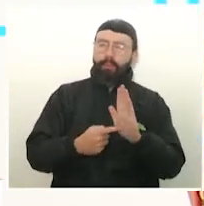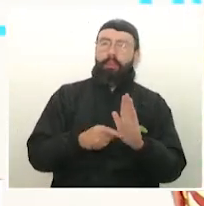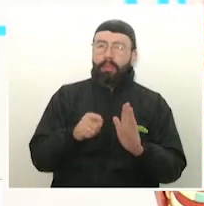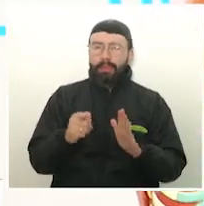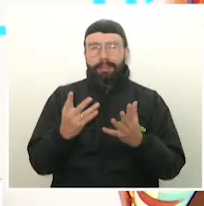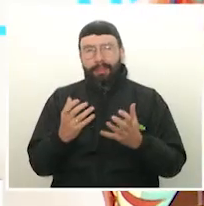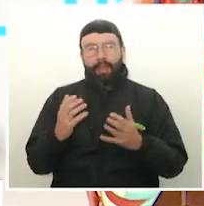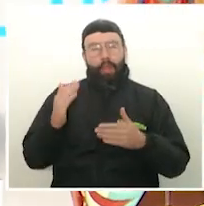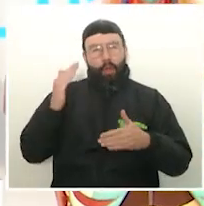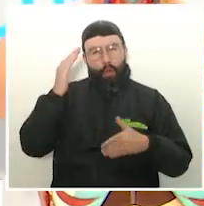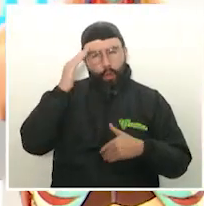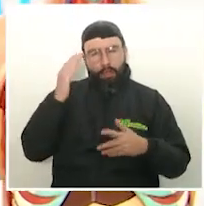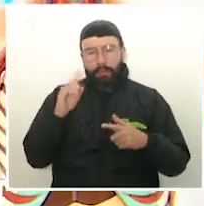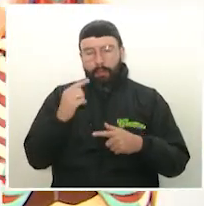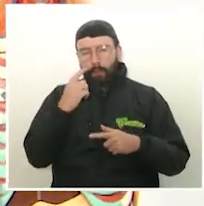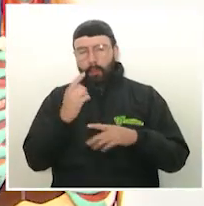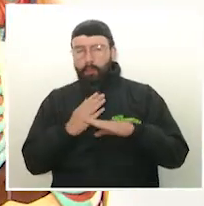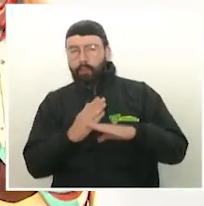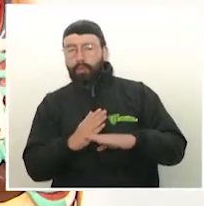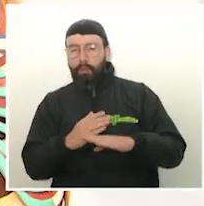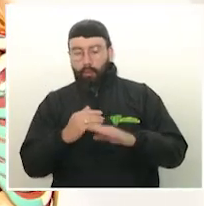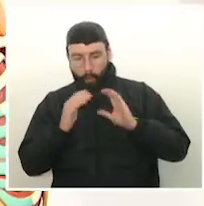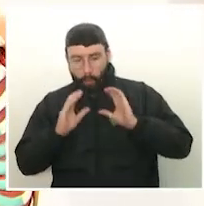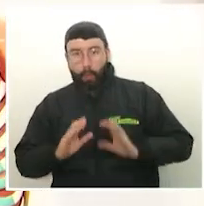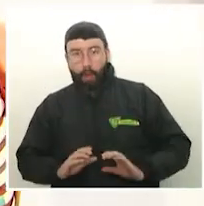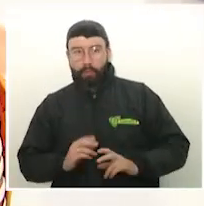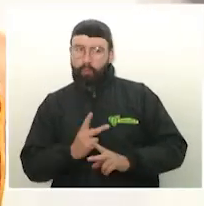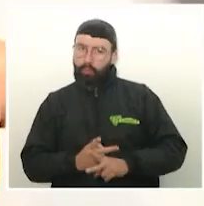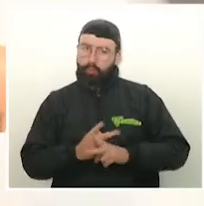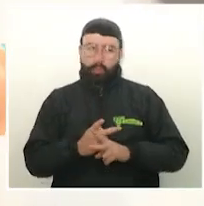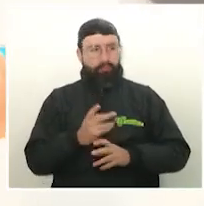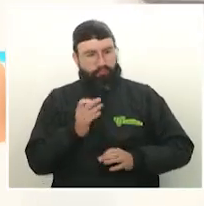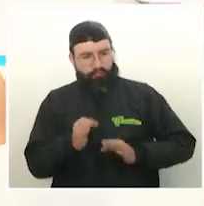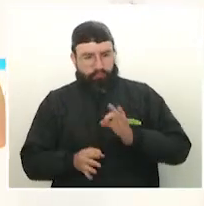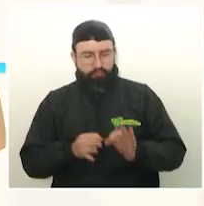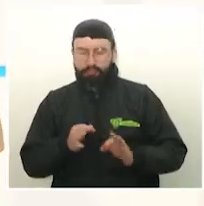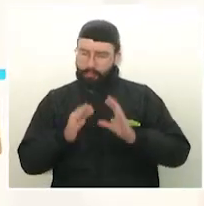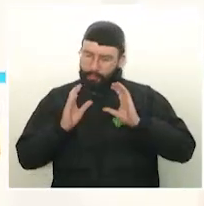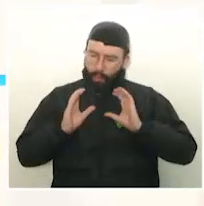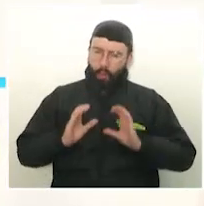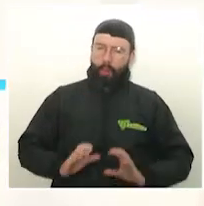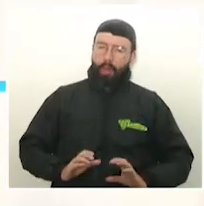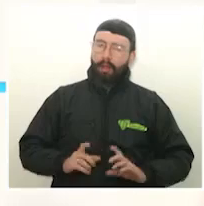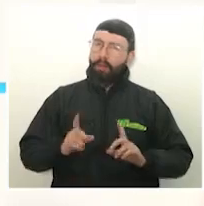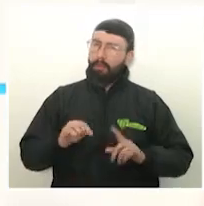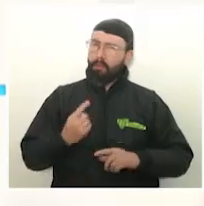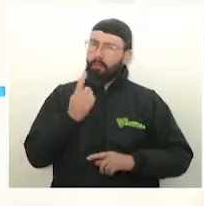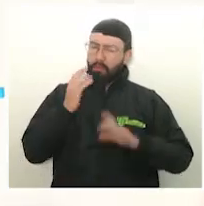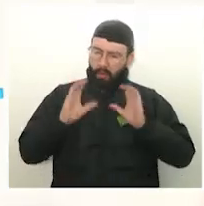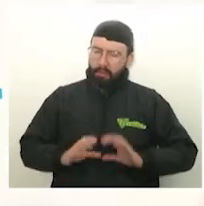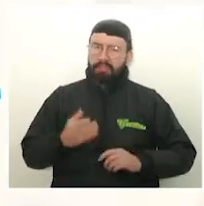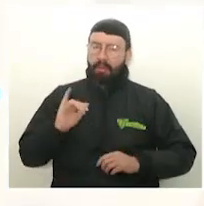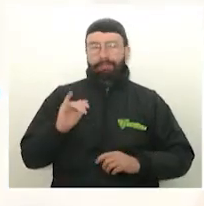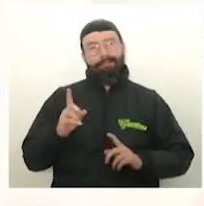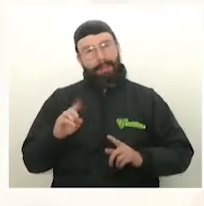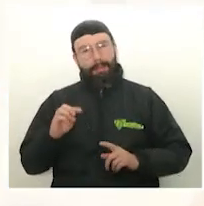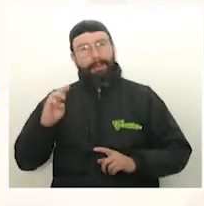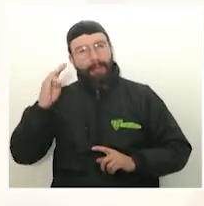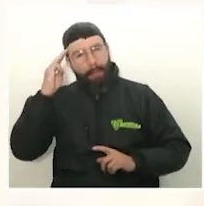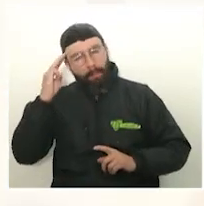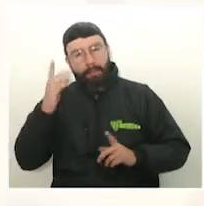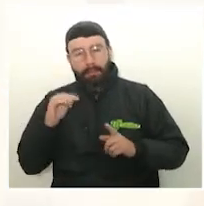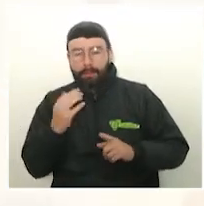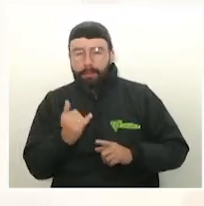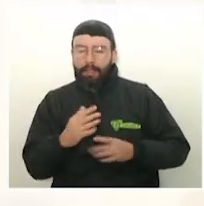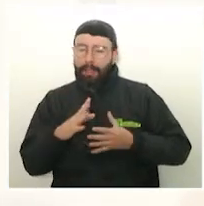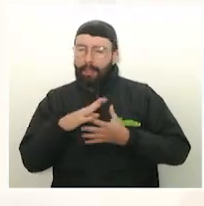y prevención en el cuidado de nuestro cuerpo, no solo la parte física, sino toda la parte emocional y nuestro espíritu. Queremos darle la bienvenida a todas